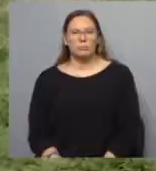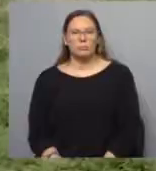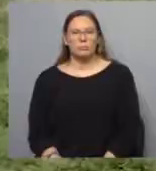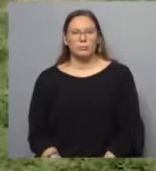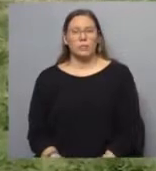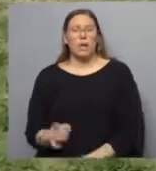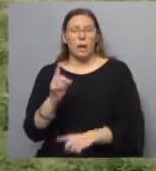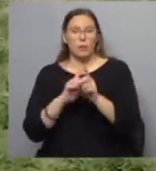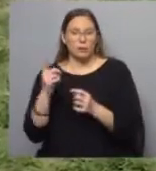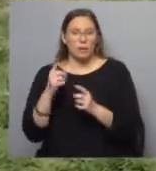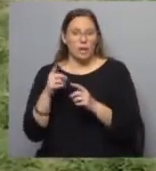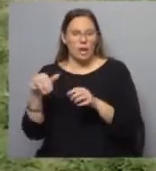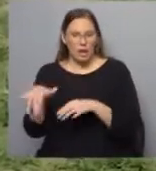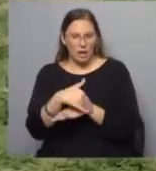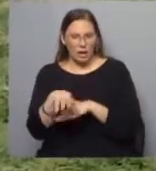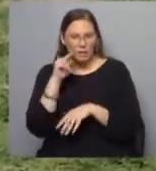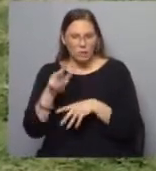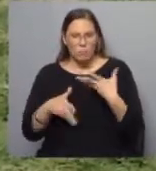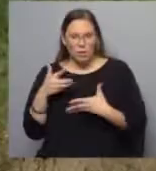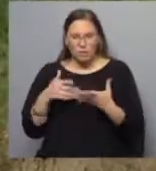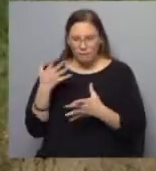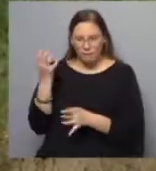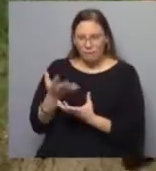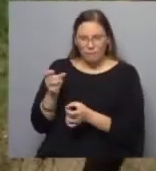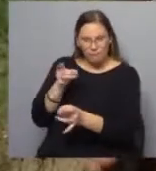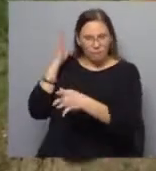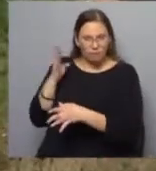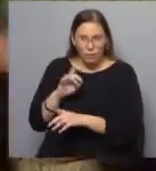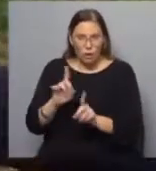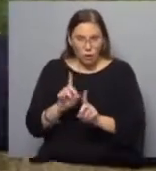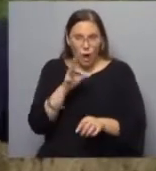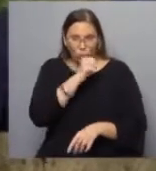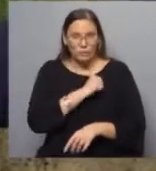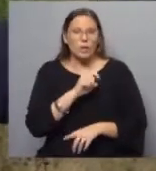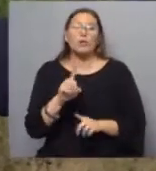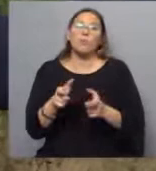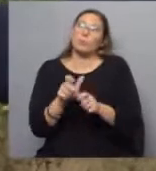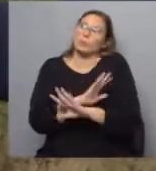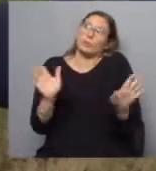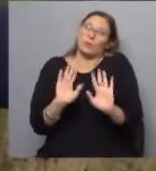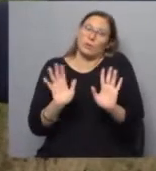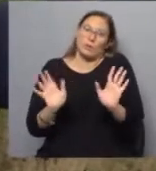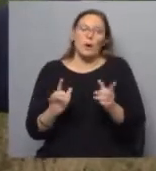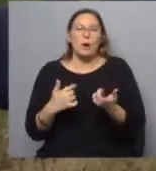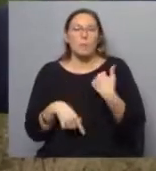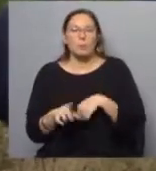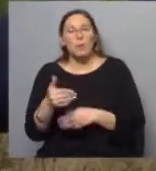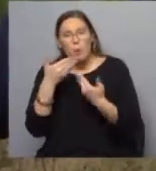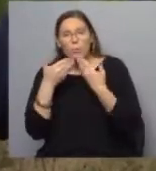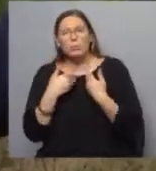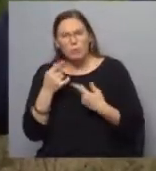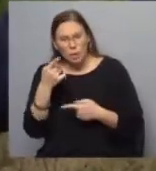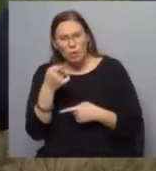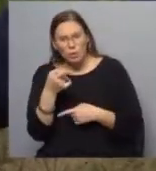A veces no te dan ganas, vas por la calle y te molesta algo y le querés tirar ahí un flechazo. No, te aguantas. No, gracias a Dios no me ha pasado, pero me han preguntado,